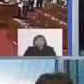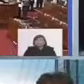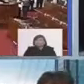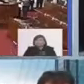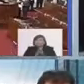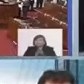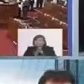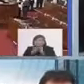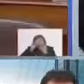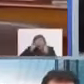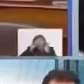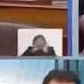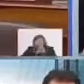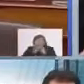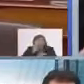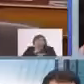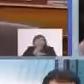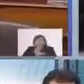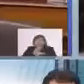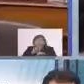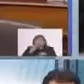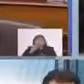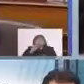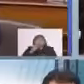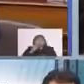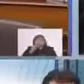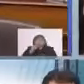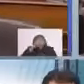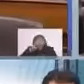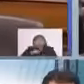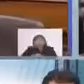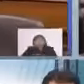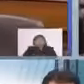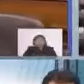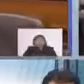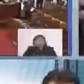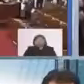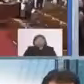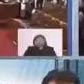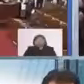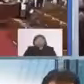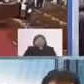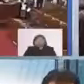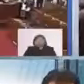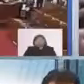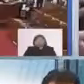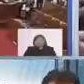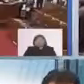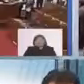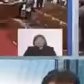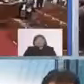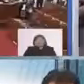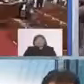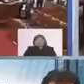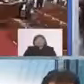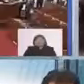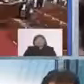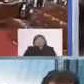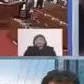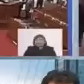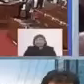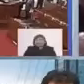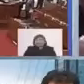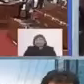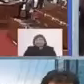en la oposición fujimorista. Nosotros hablamos, esto es un golpe a los Fujimori, un Fujimori 2.0. Bien, irónicamente, la